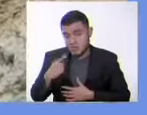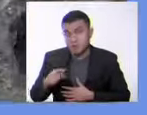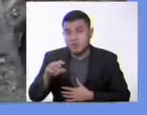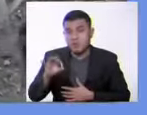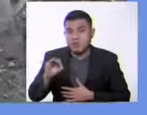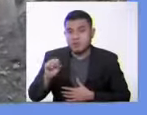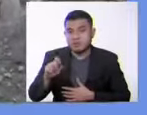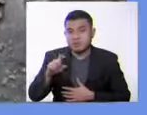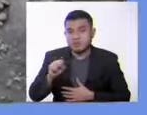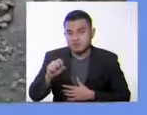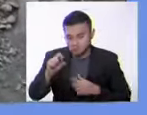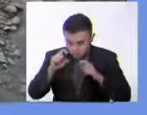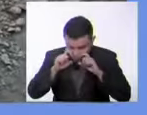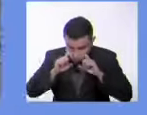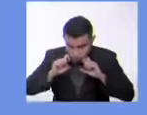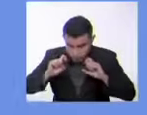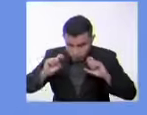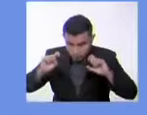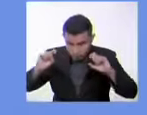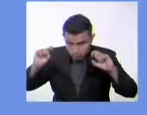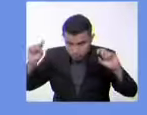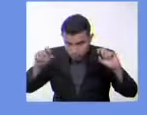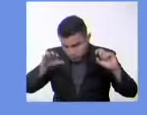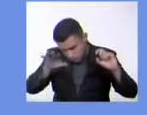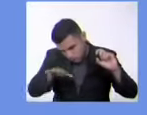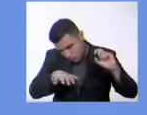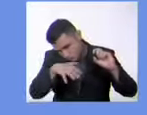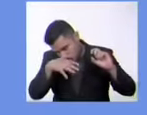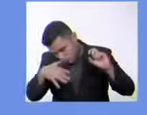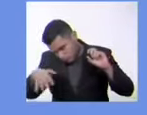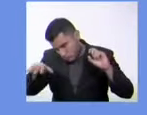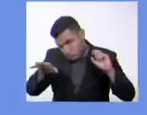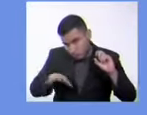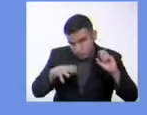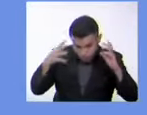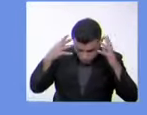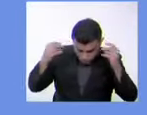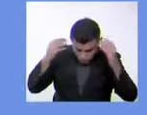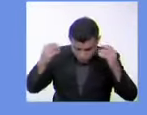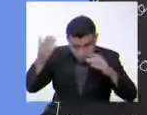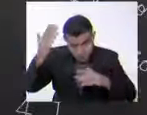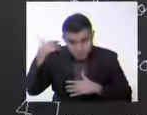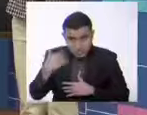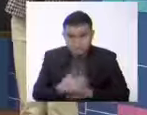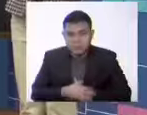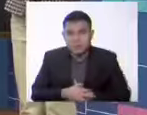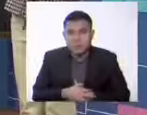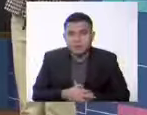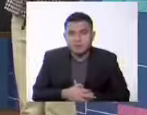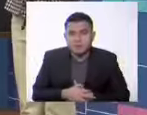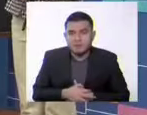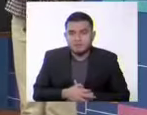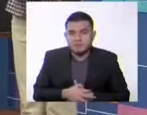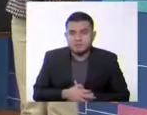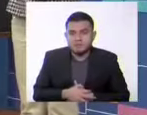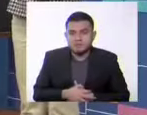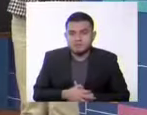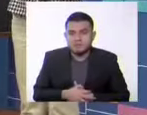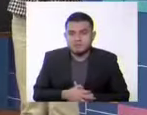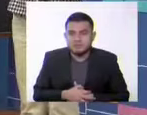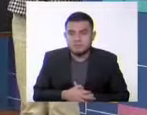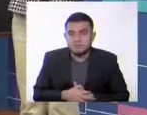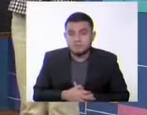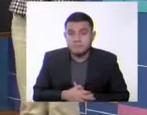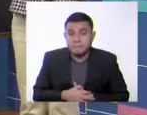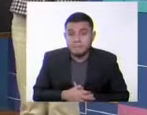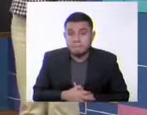mamut. Imagínate. ¡Wow! Esos elefantes peludos grandes que existieron en el pasado. Imagínate, y también perezosos gigantes. En el caso,